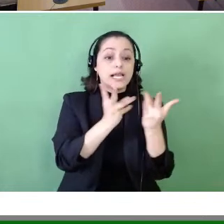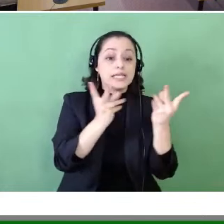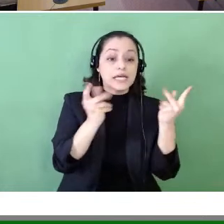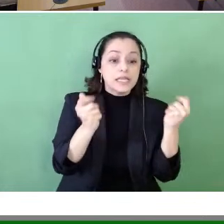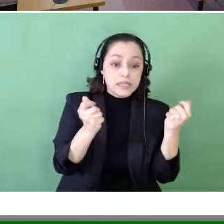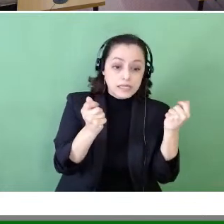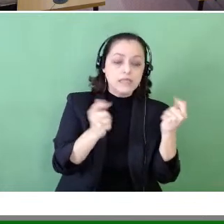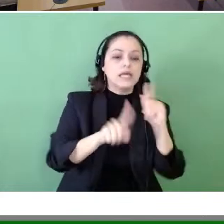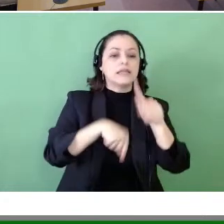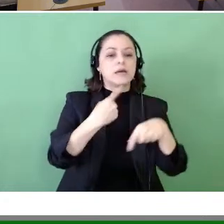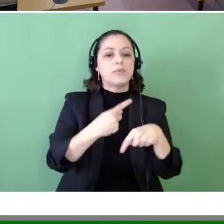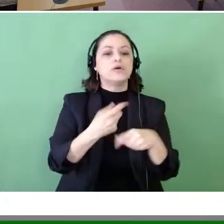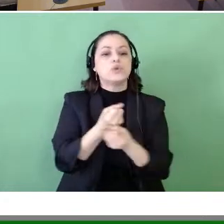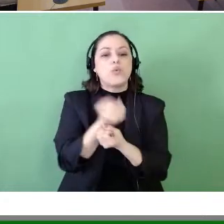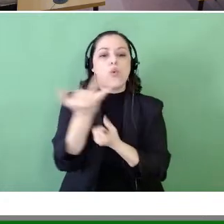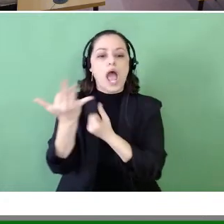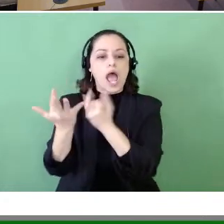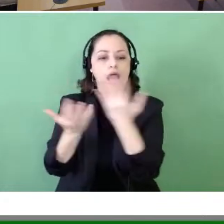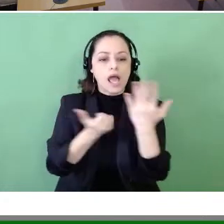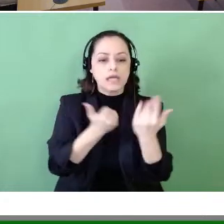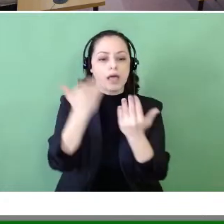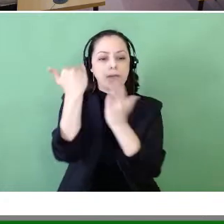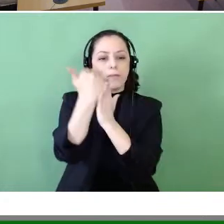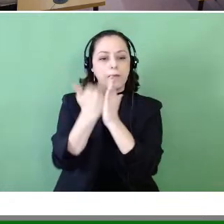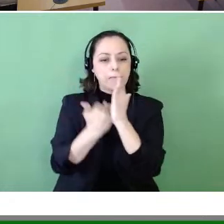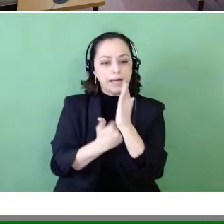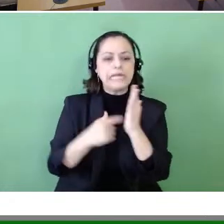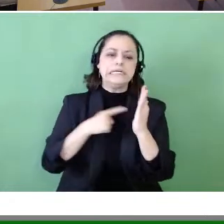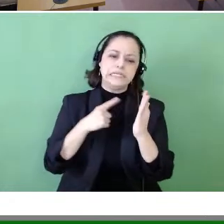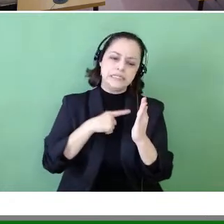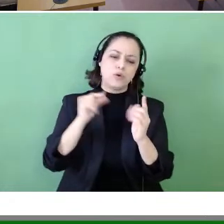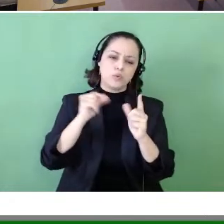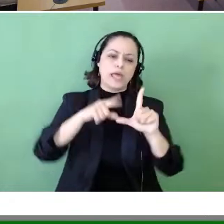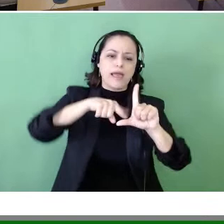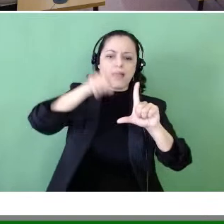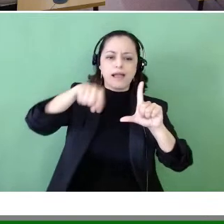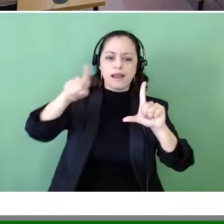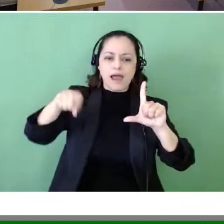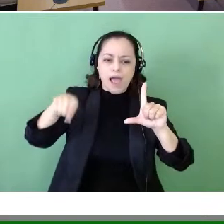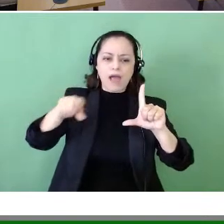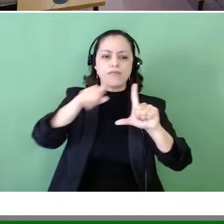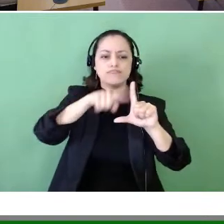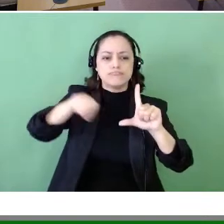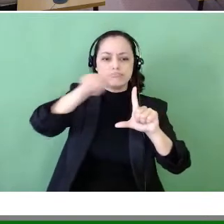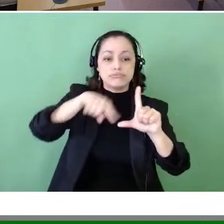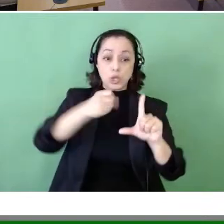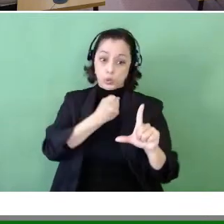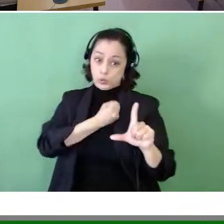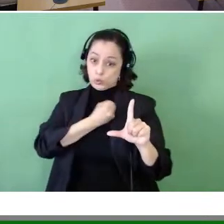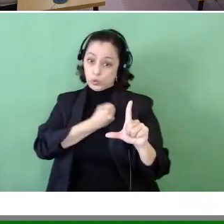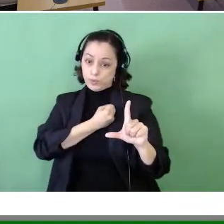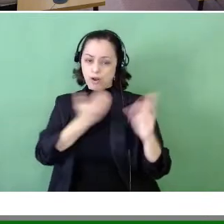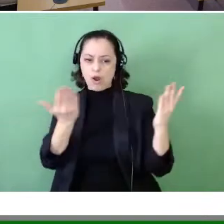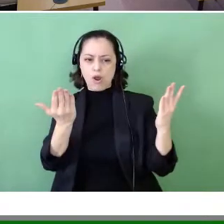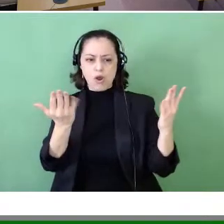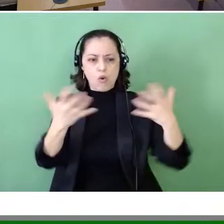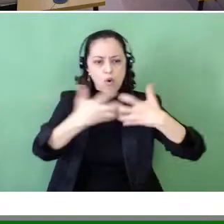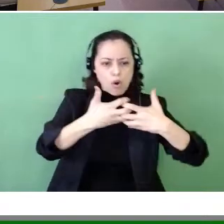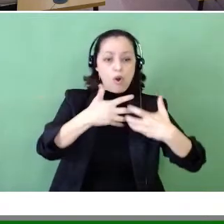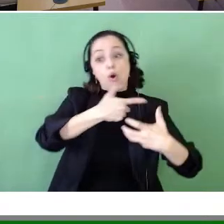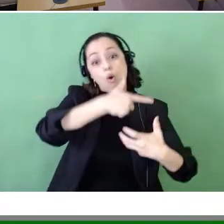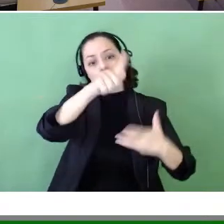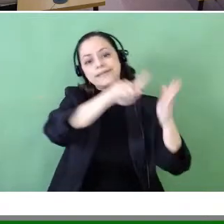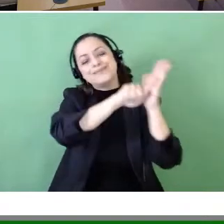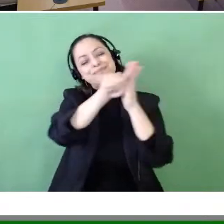cuantitativa. Esta cuantitativa hicimos con gráficos y estudios numéricos y contrastando también con otras